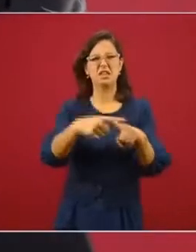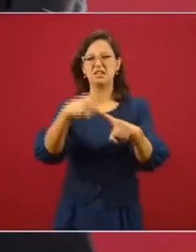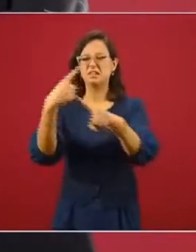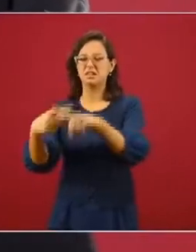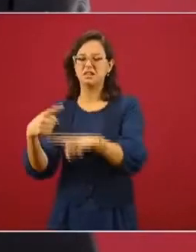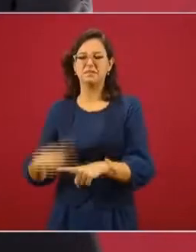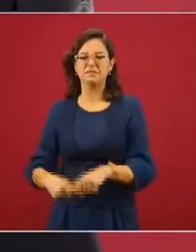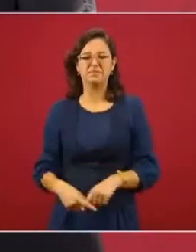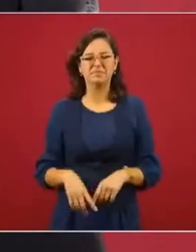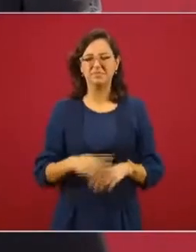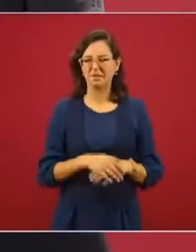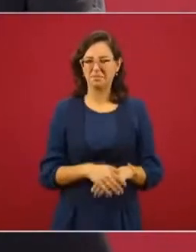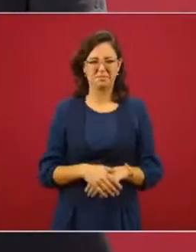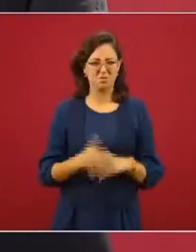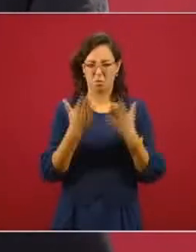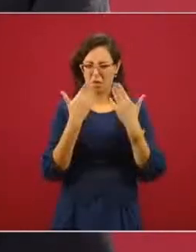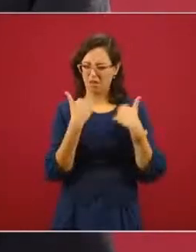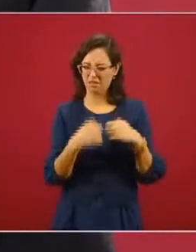Lépero.